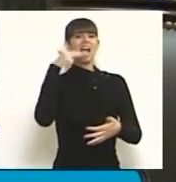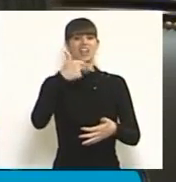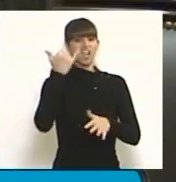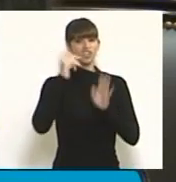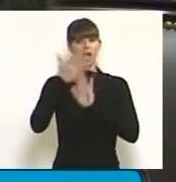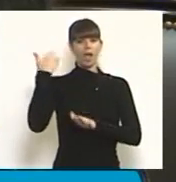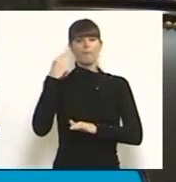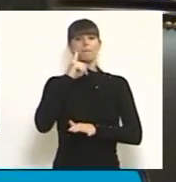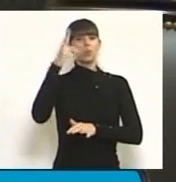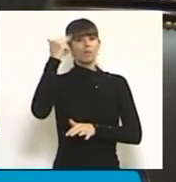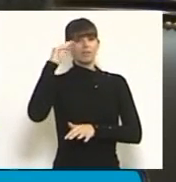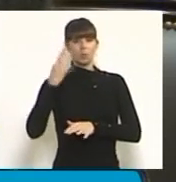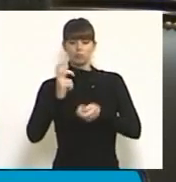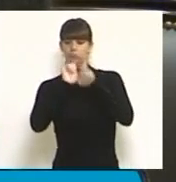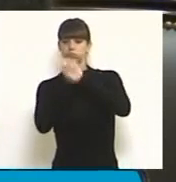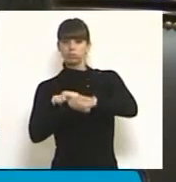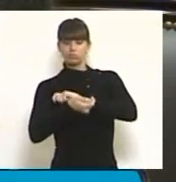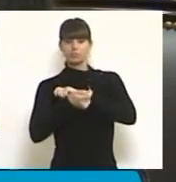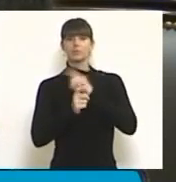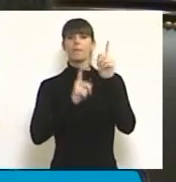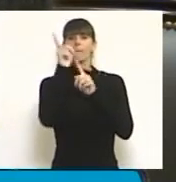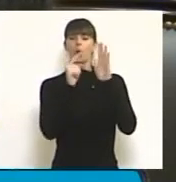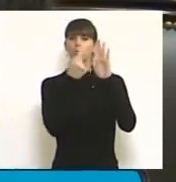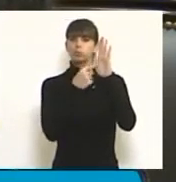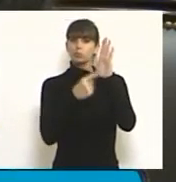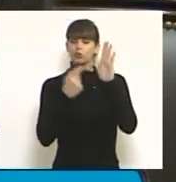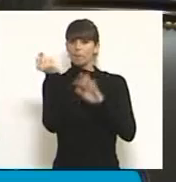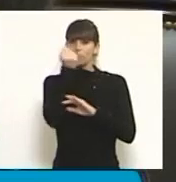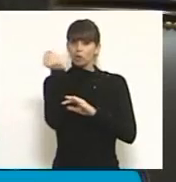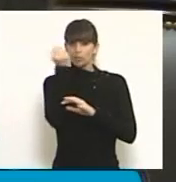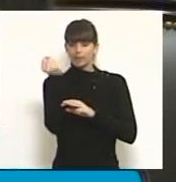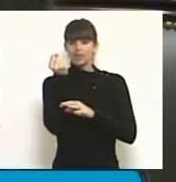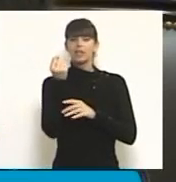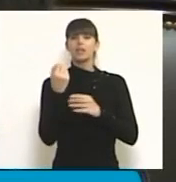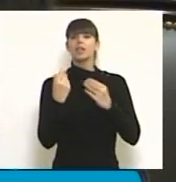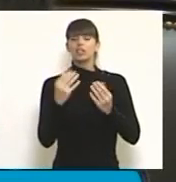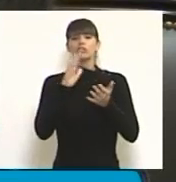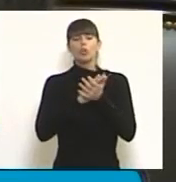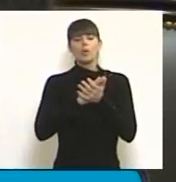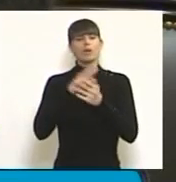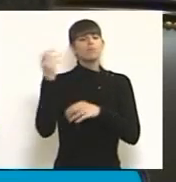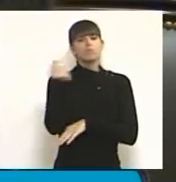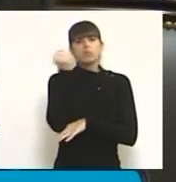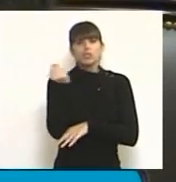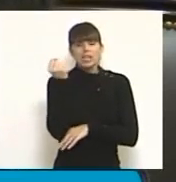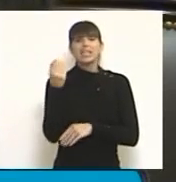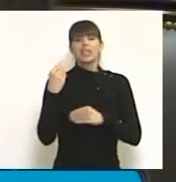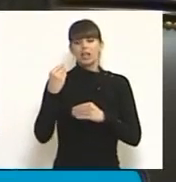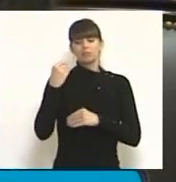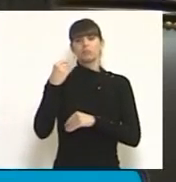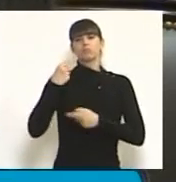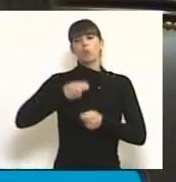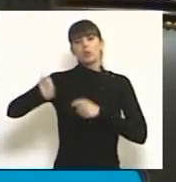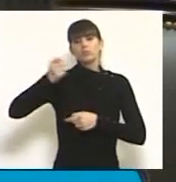1994. Algunas de sus características más notables son la oralidad, que le da dinamismo